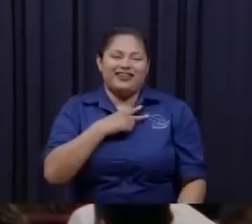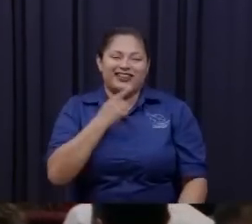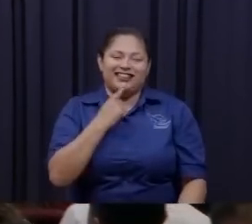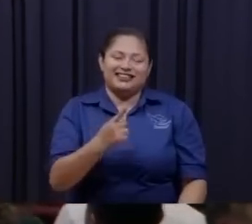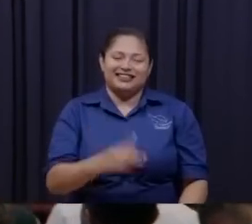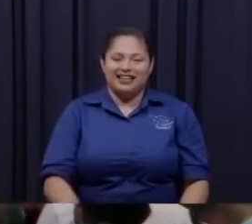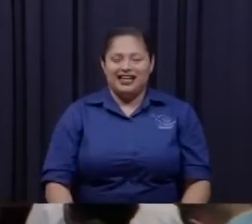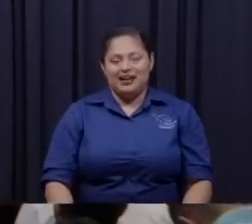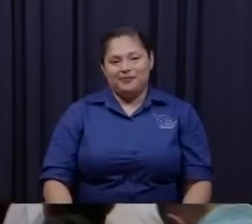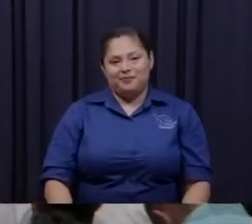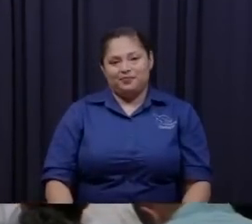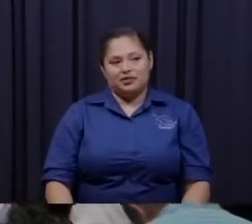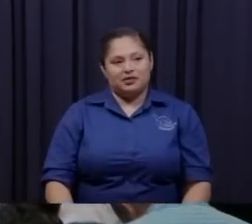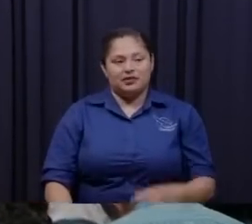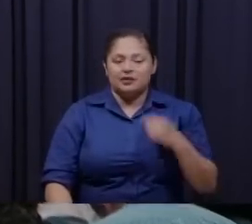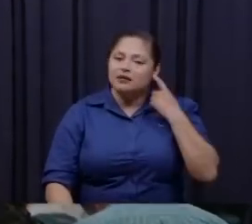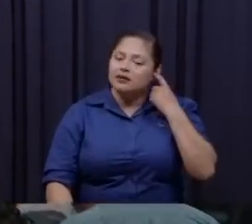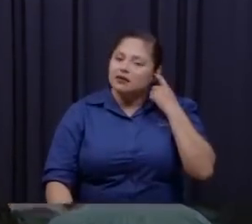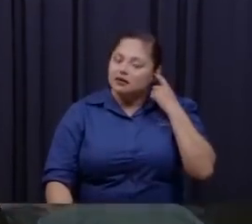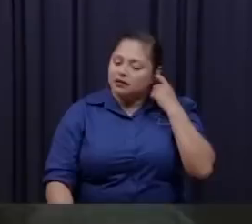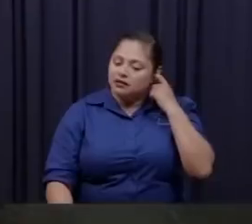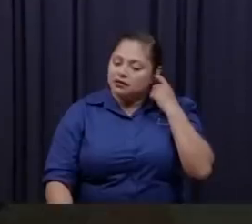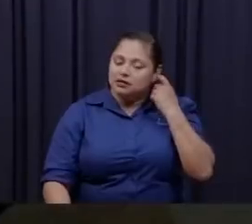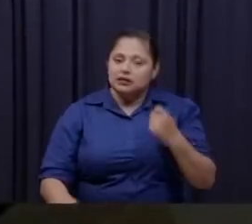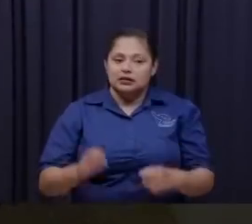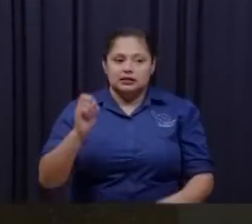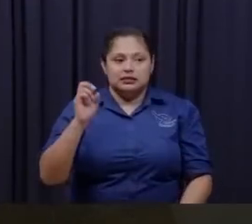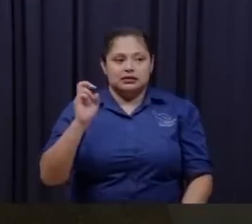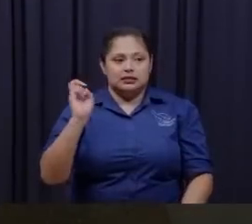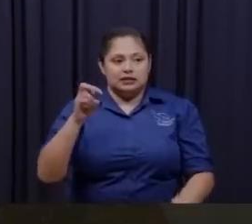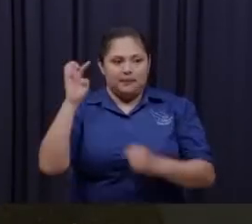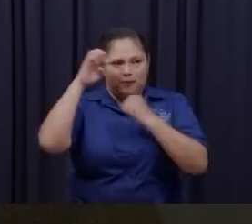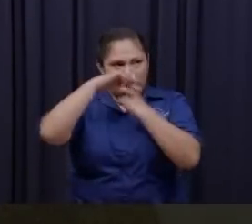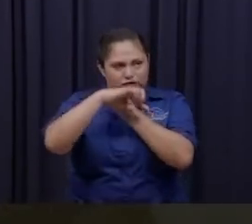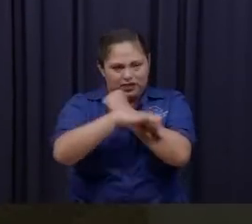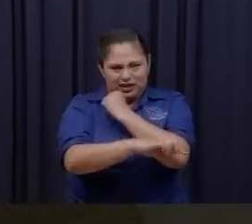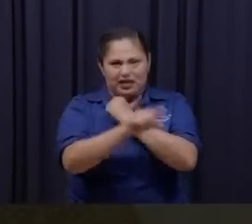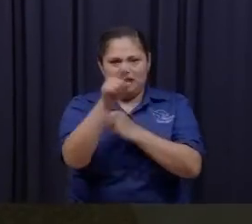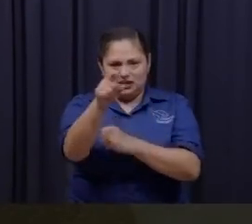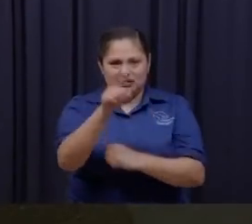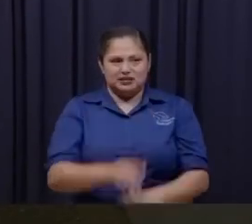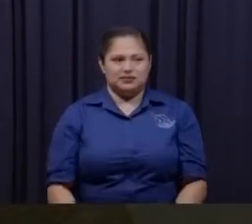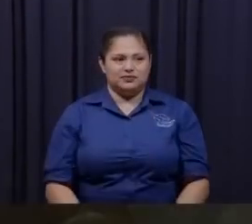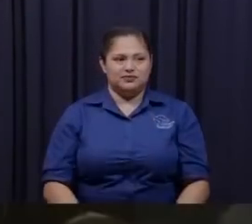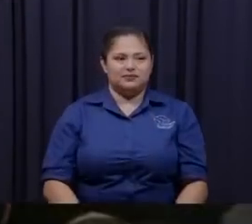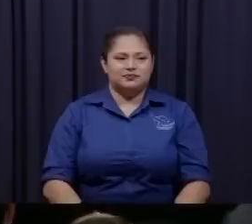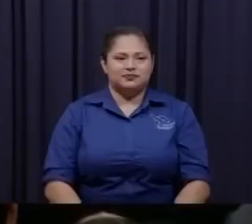Tiene que haber una verdadera profundidad en esto.